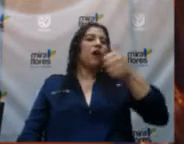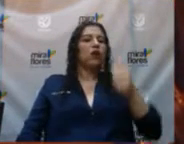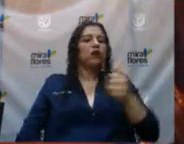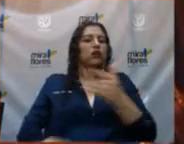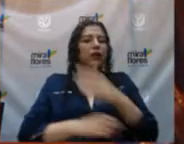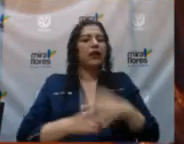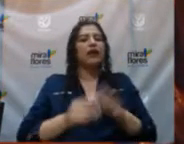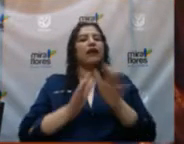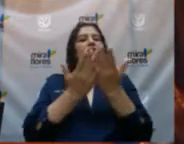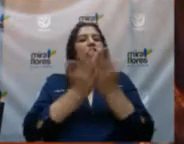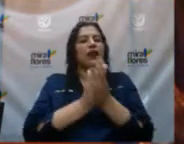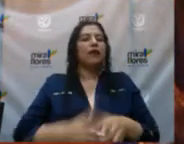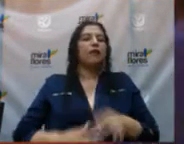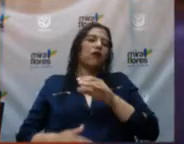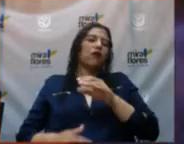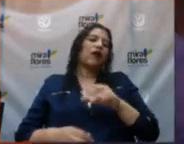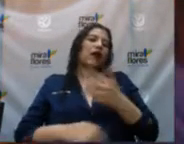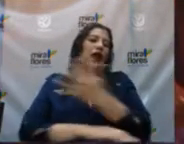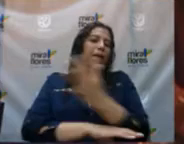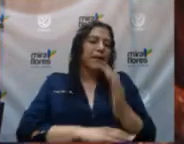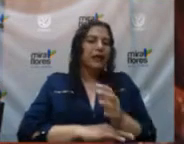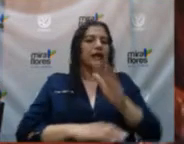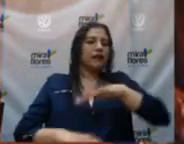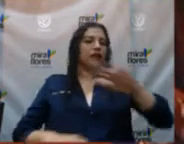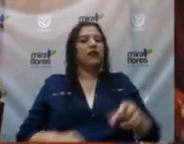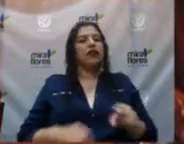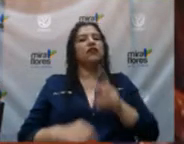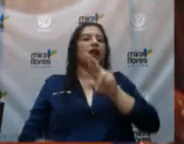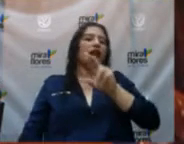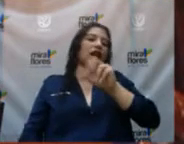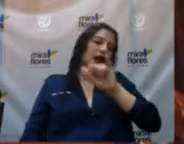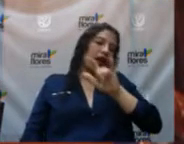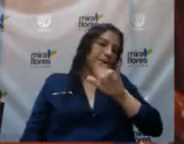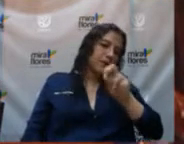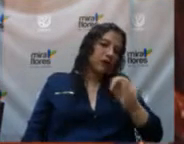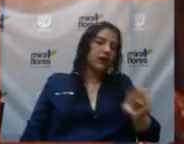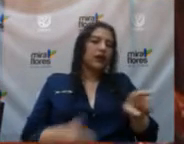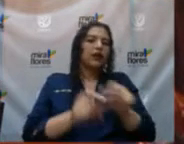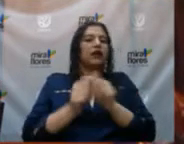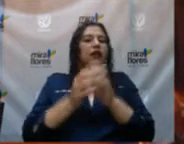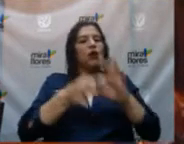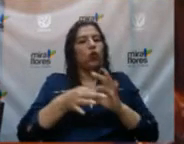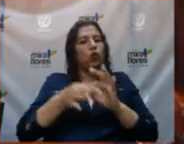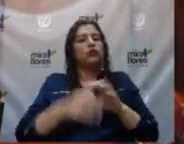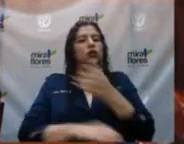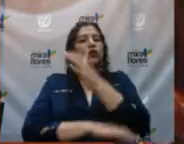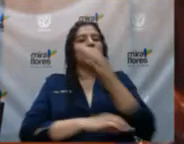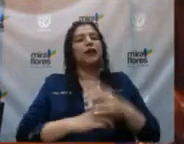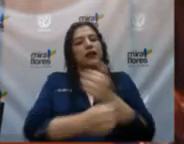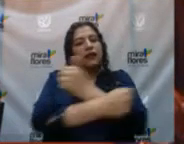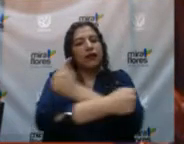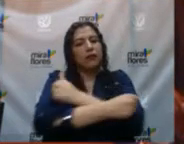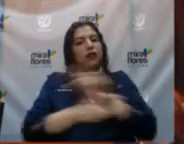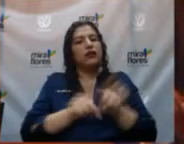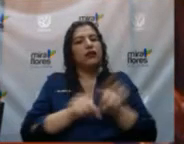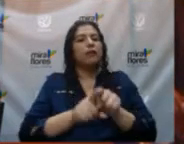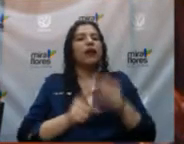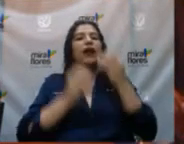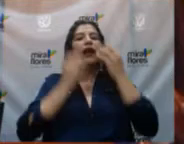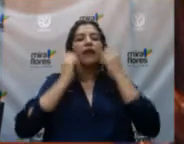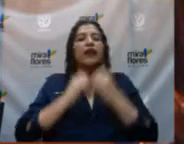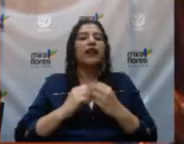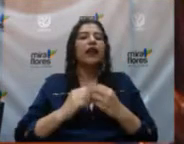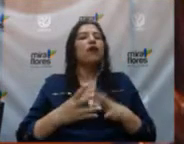del Libro, el Parque de los Niños, el Raimondi, y que junto con el Parque Grau y el Parque del Amor forman este